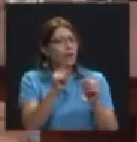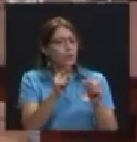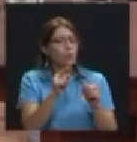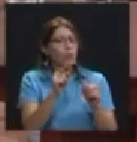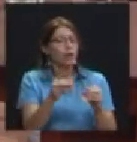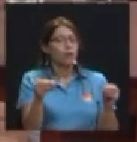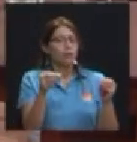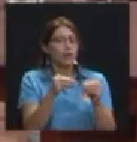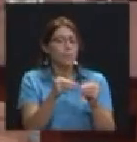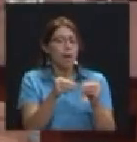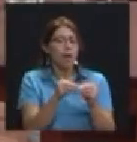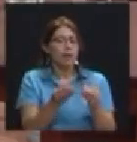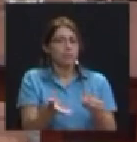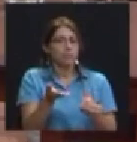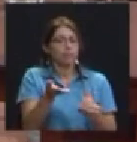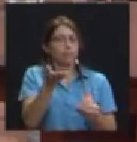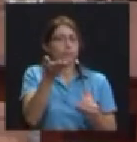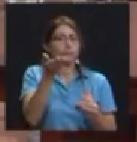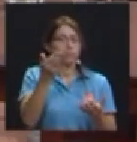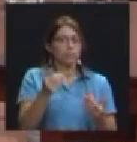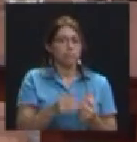crecimiento tuvo en este periodo.